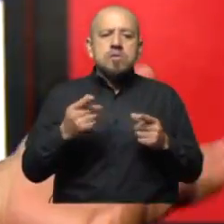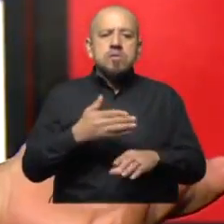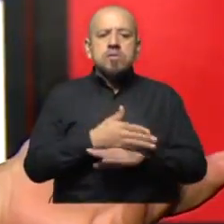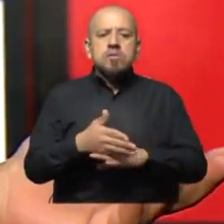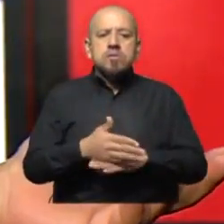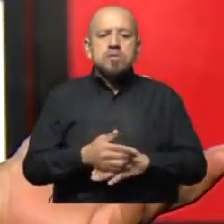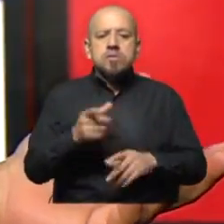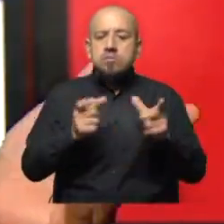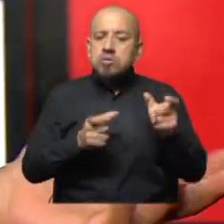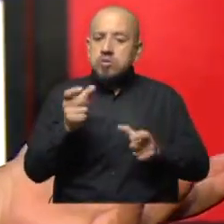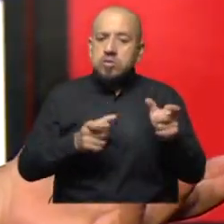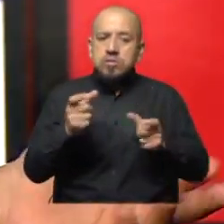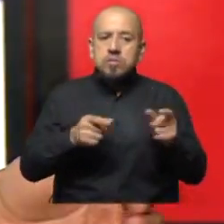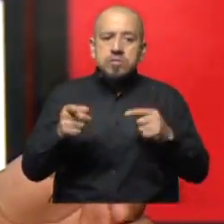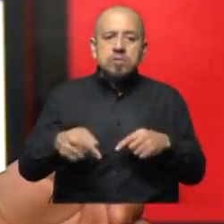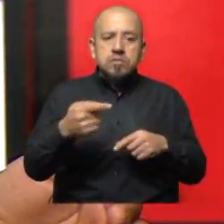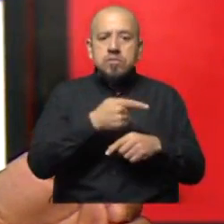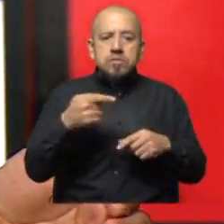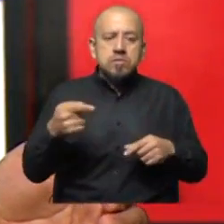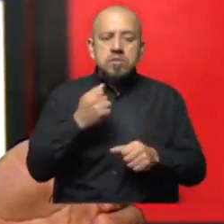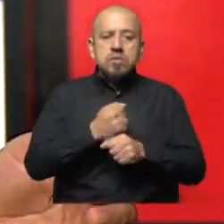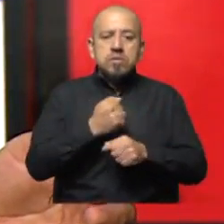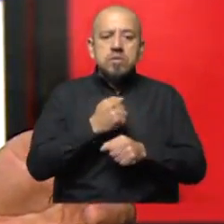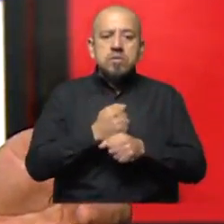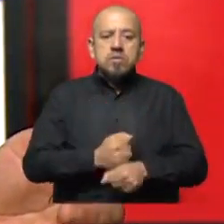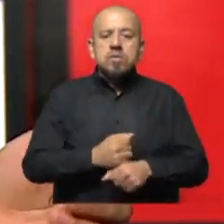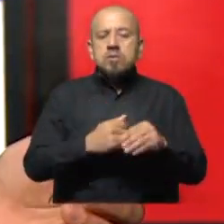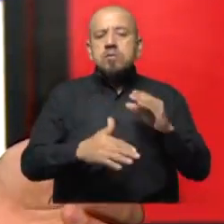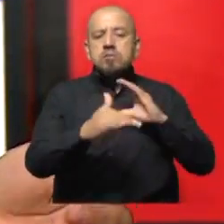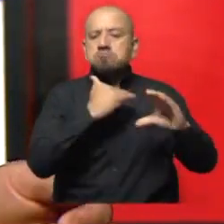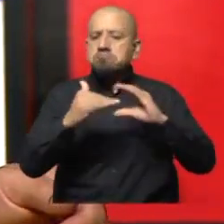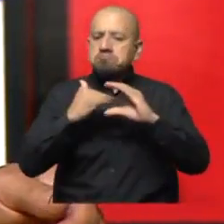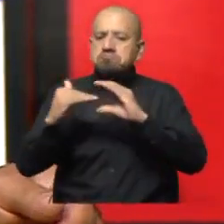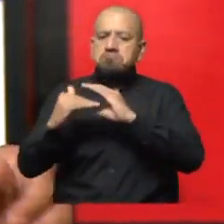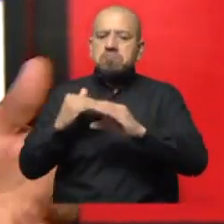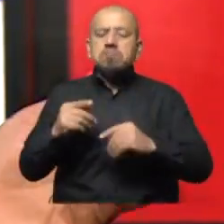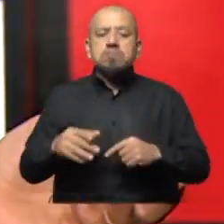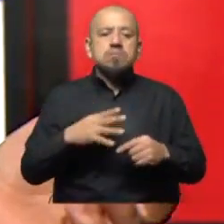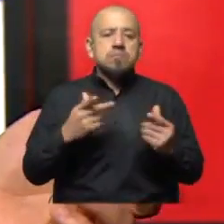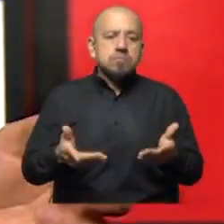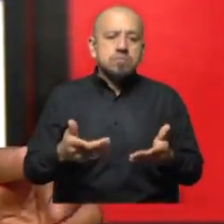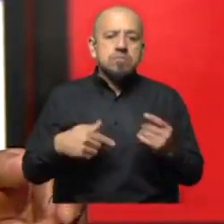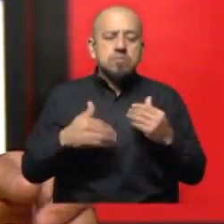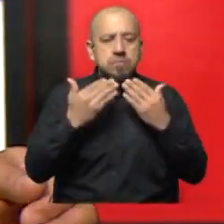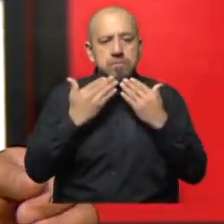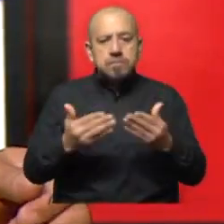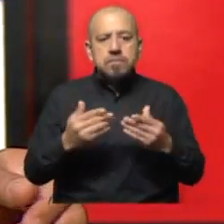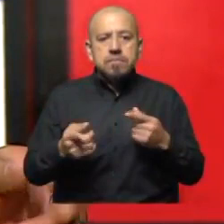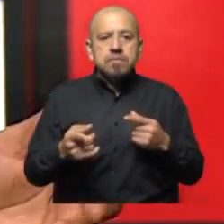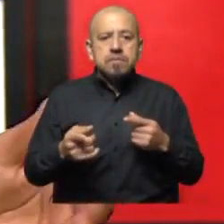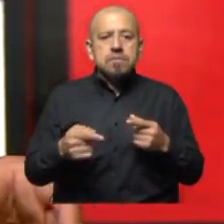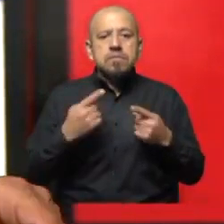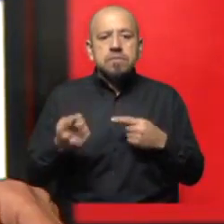iba a ver ente o sea toda esa semana se inauguraba muy bien y los pensar que siempre también eran hermosos de agradecimiento y de